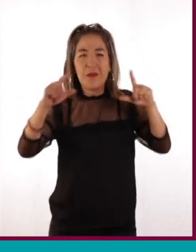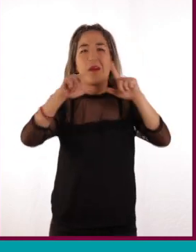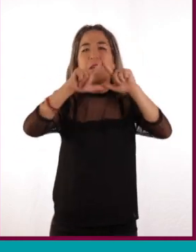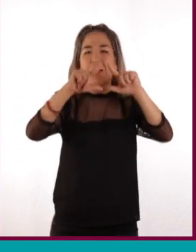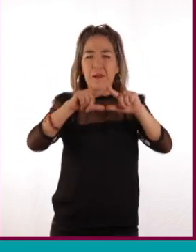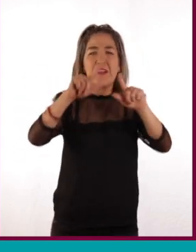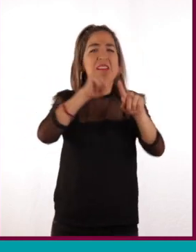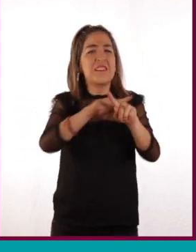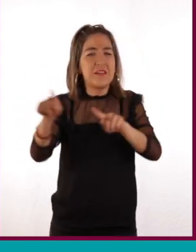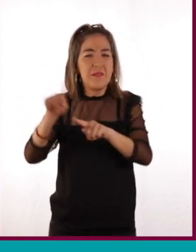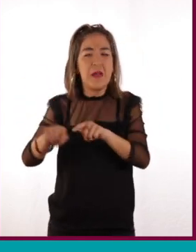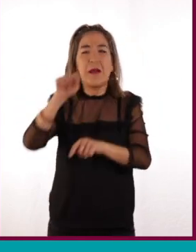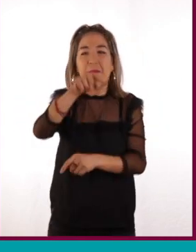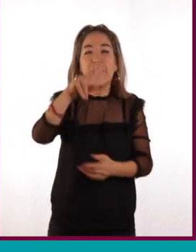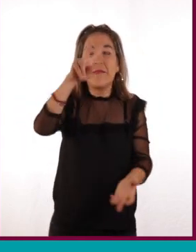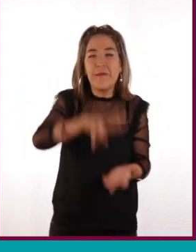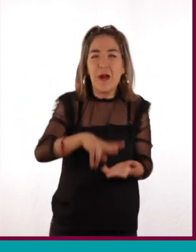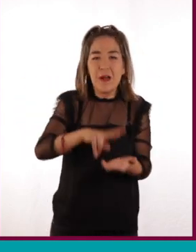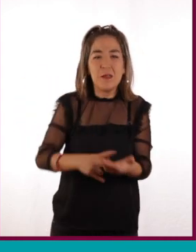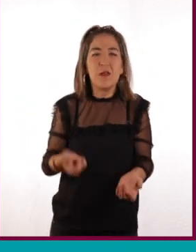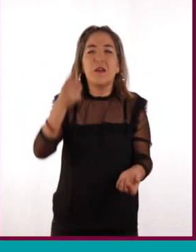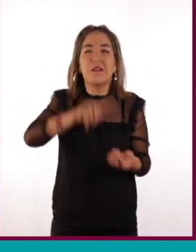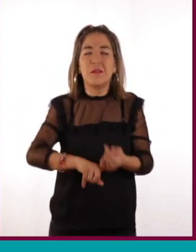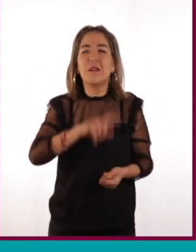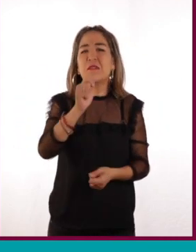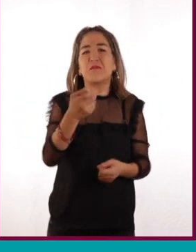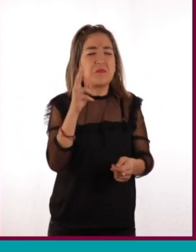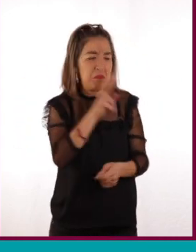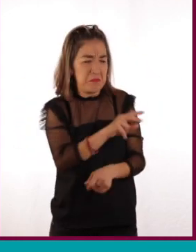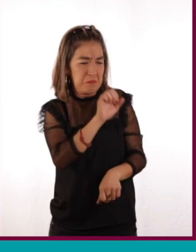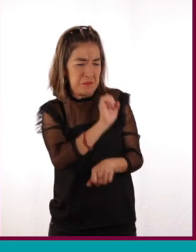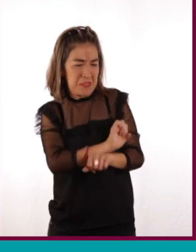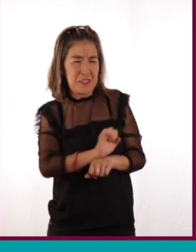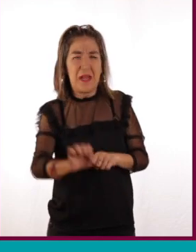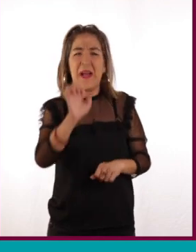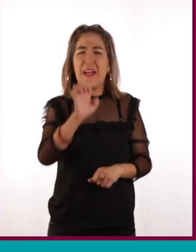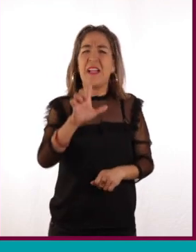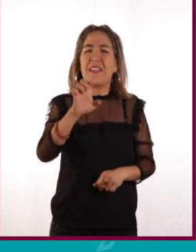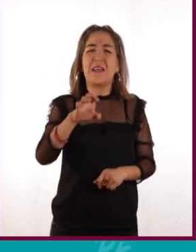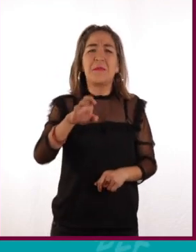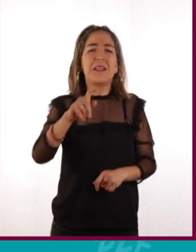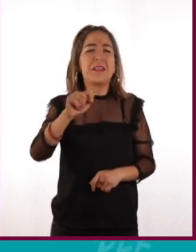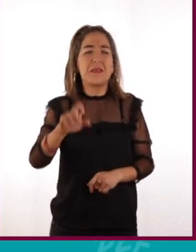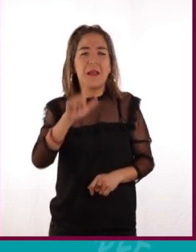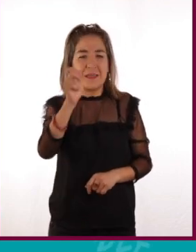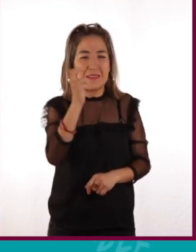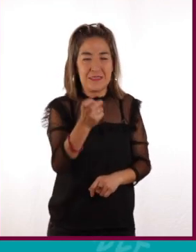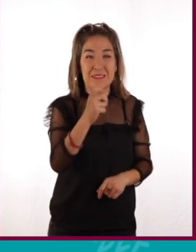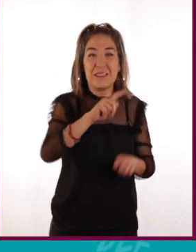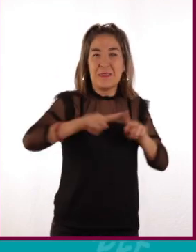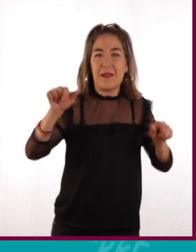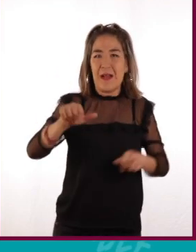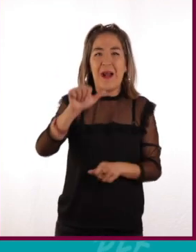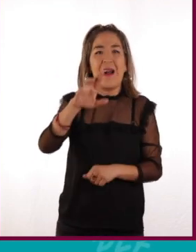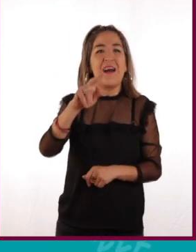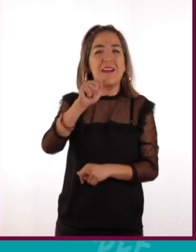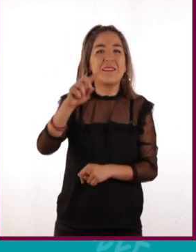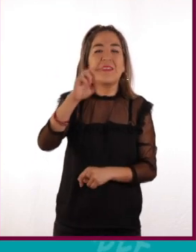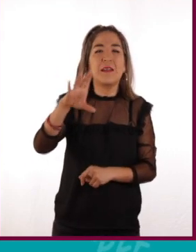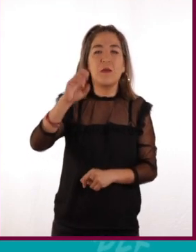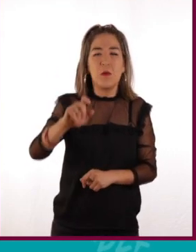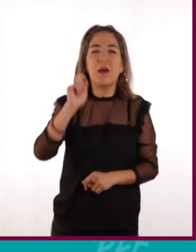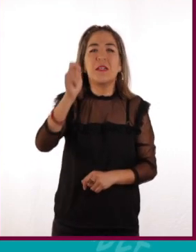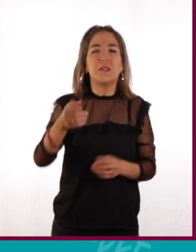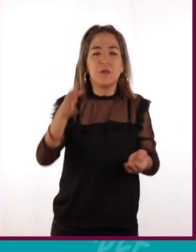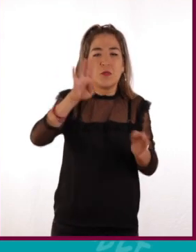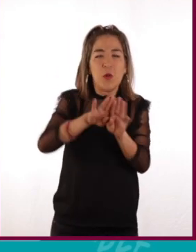de colores básicos, se buscaba darle valor a lo simple y elemental. Veremos por qué. A diferencia del Art Nouveau, que se vale